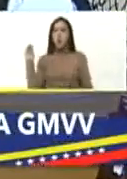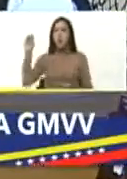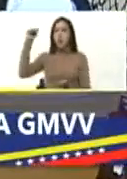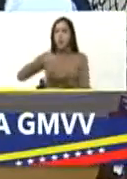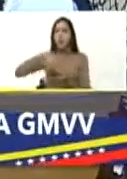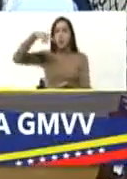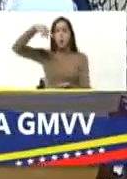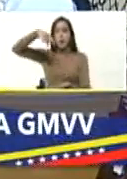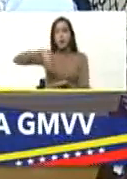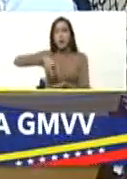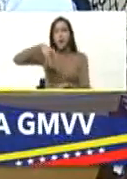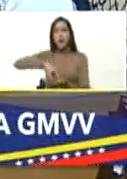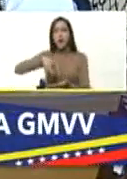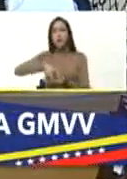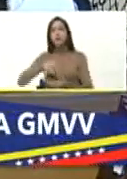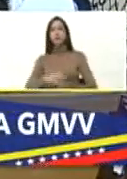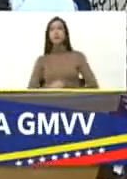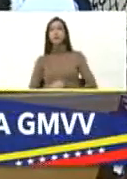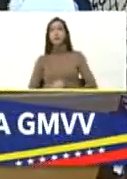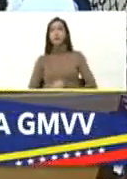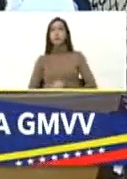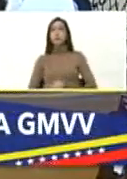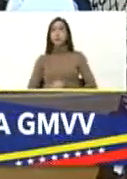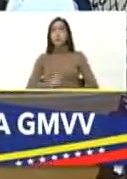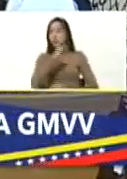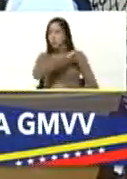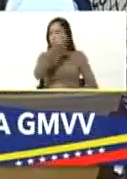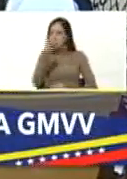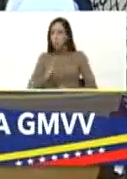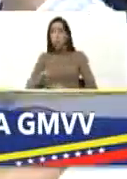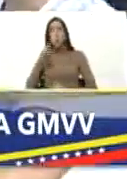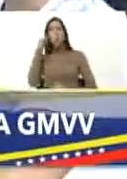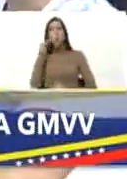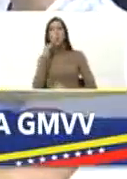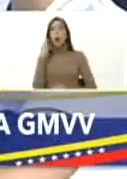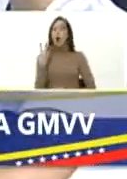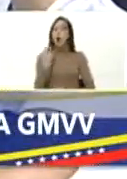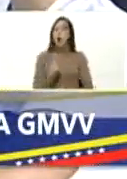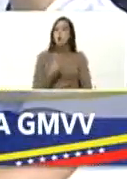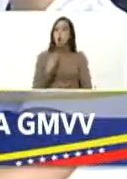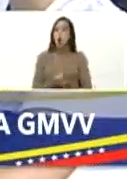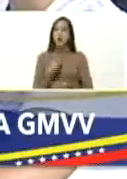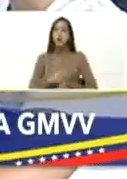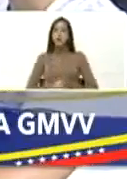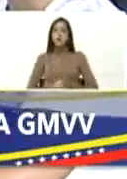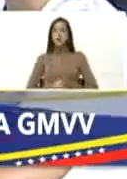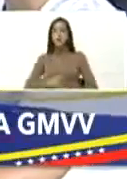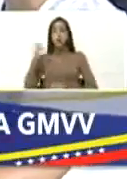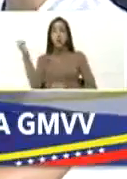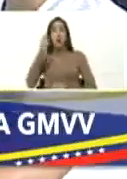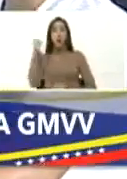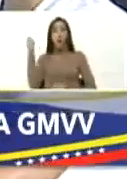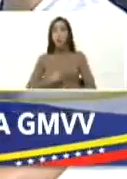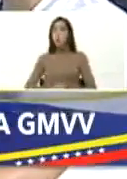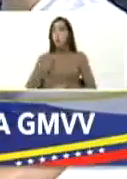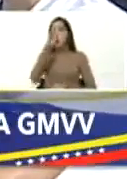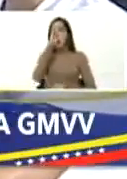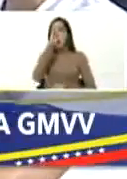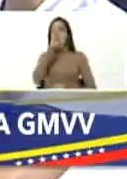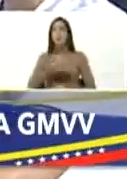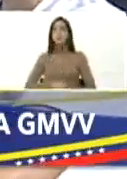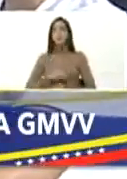Carabobo, construyendo viviendas en el Zulia, en Bolívar, en Monagas, en Apure, en Barinas,